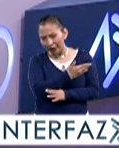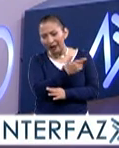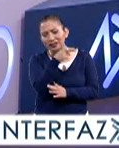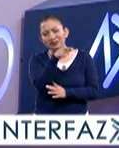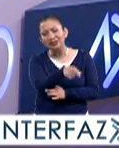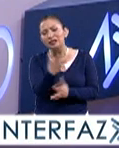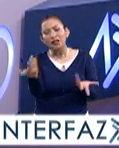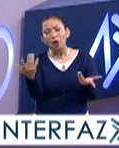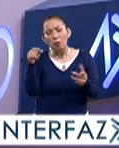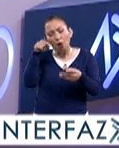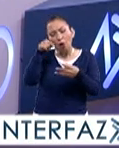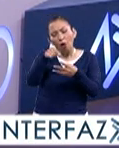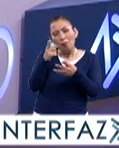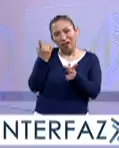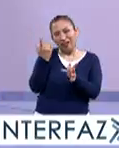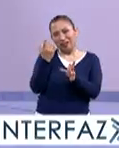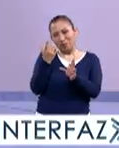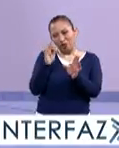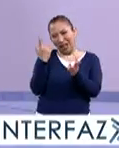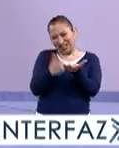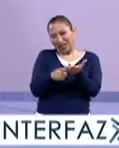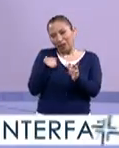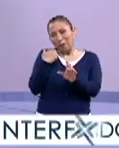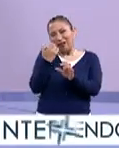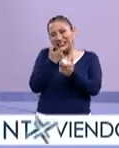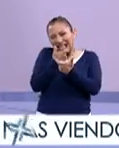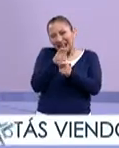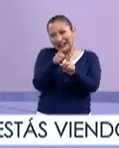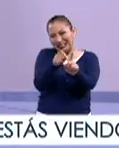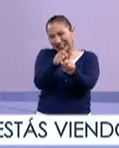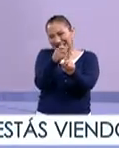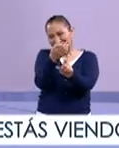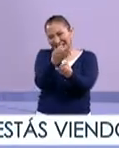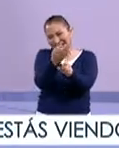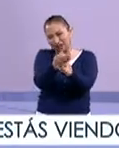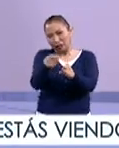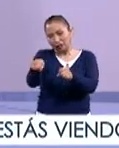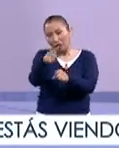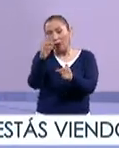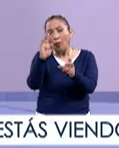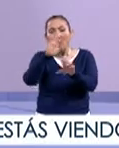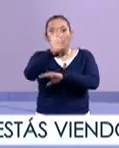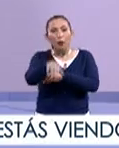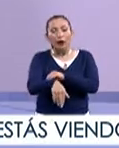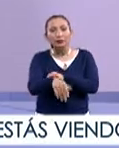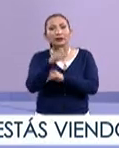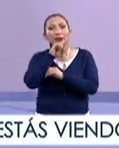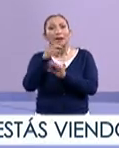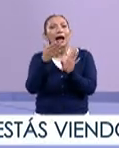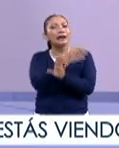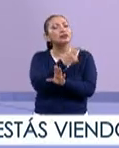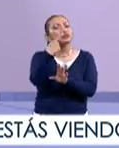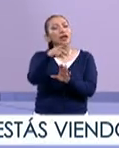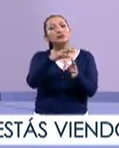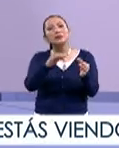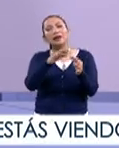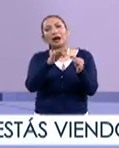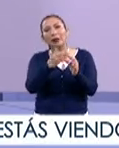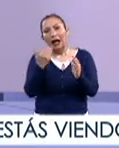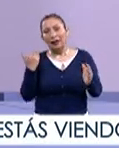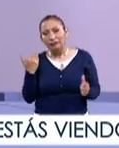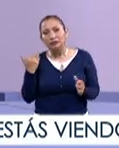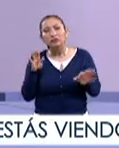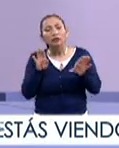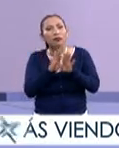sobre este componente irónico y de festejo, de burla que tiene la muerte, pero en el corte también nos explicaba un poco más